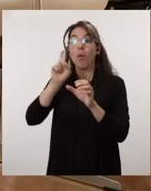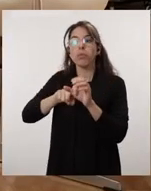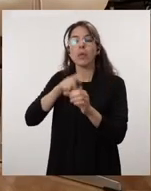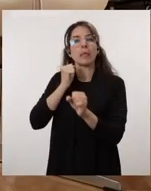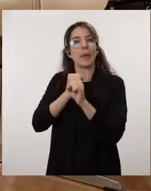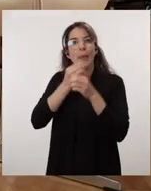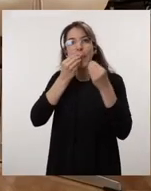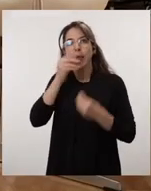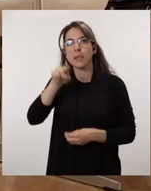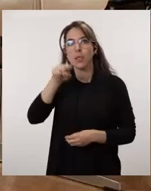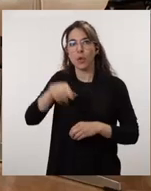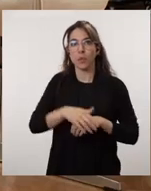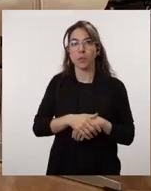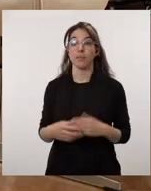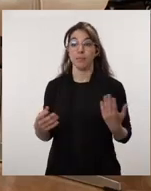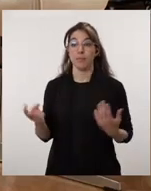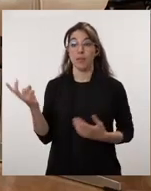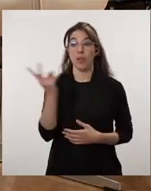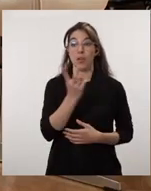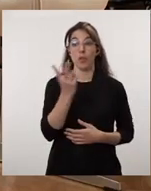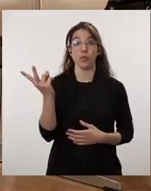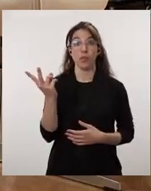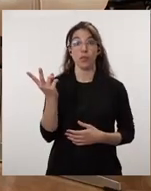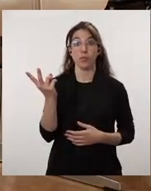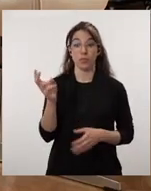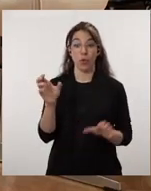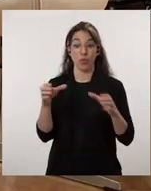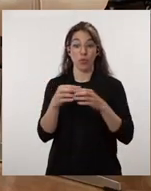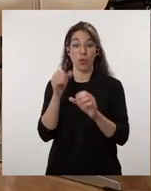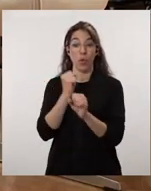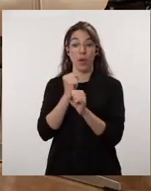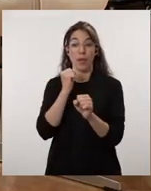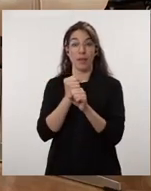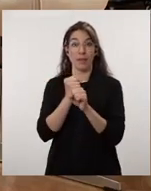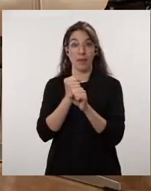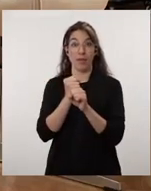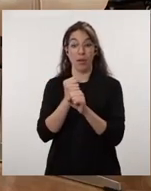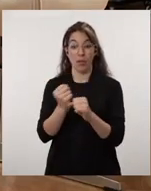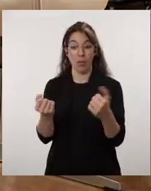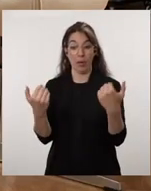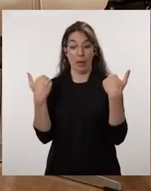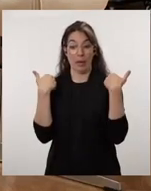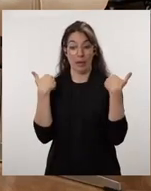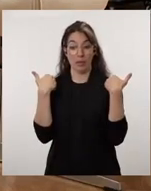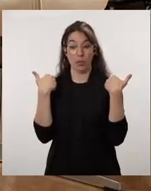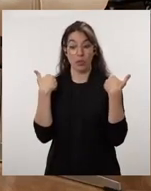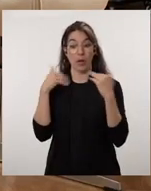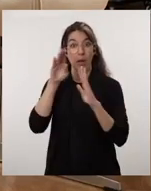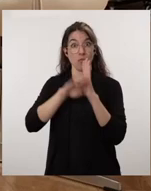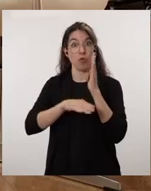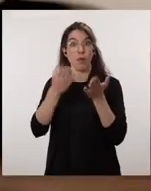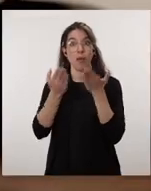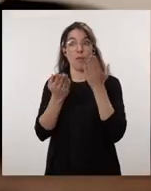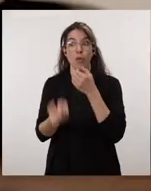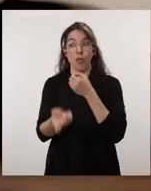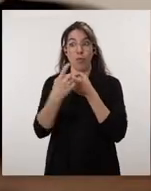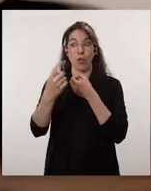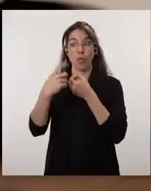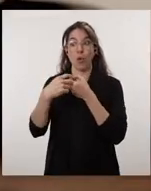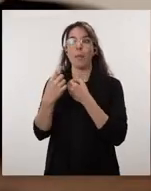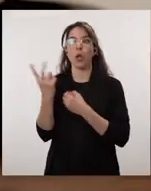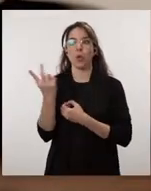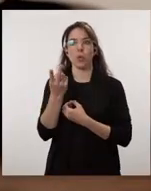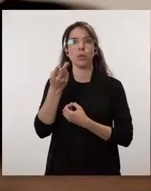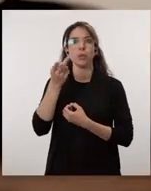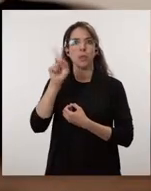además de formar parte del grupo de trabajo que está llevando a cabo este programa de evaluación los 26 investigadores por eso me gustaría